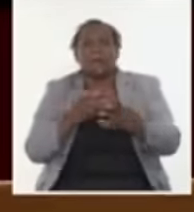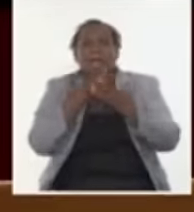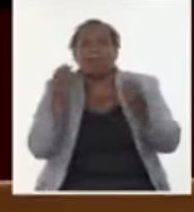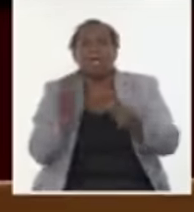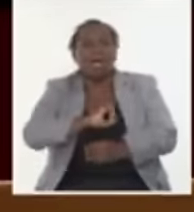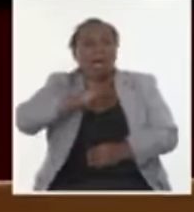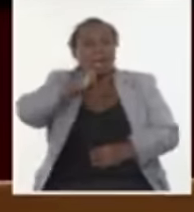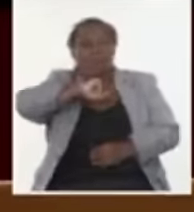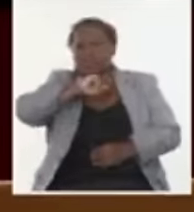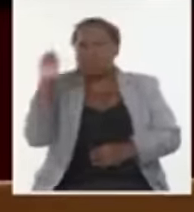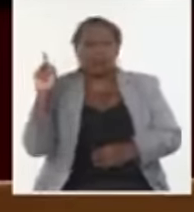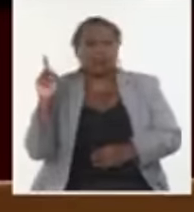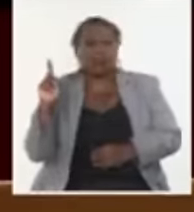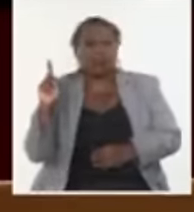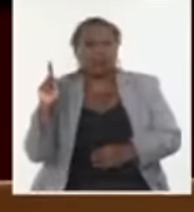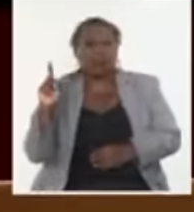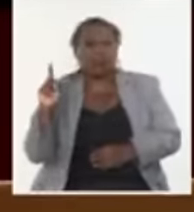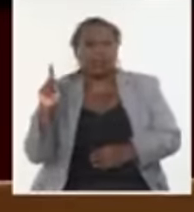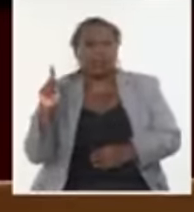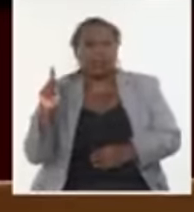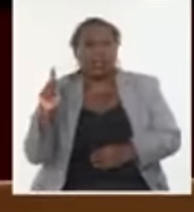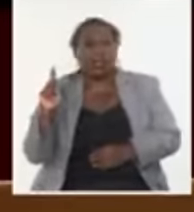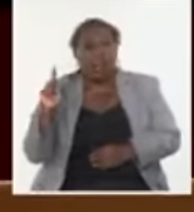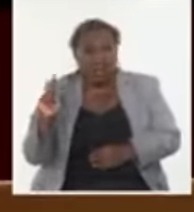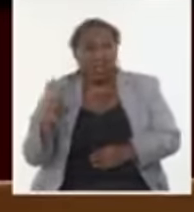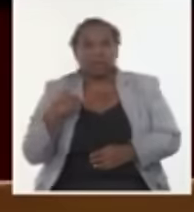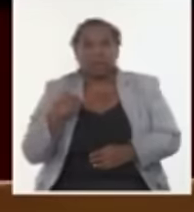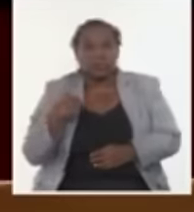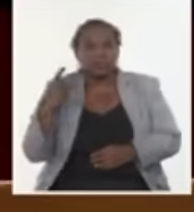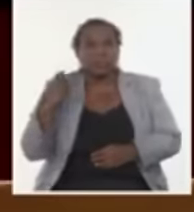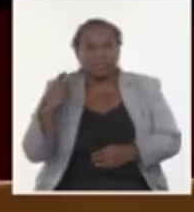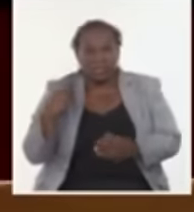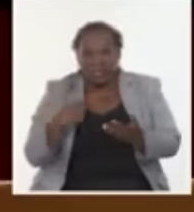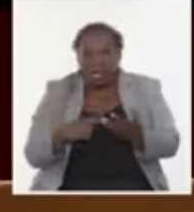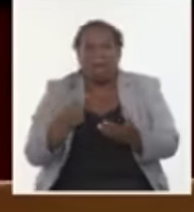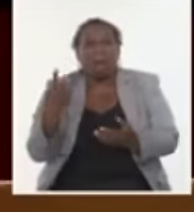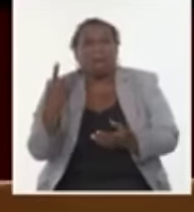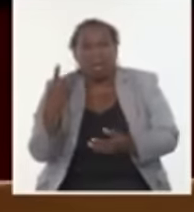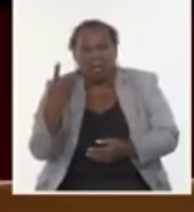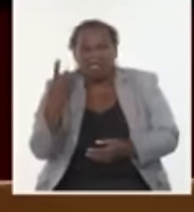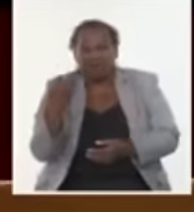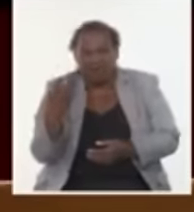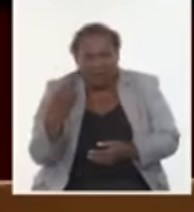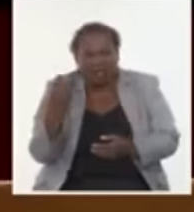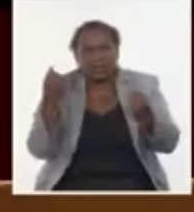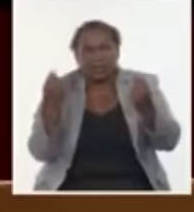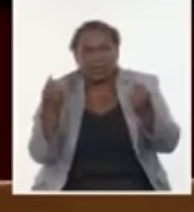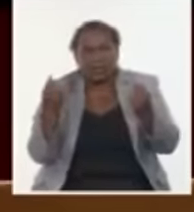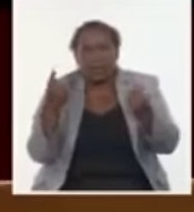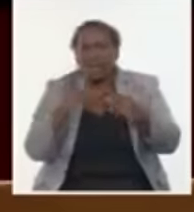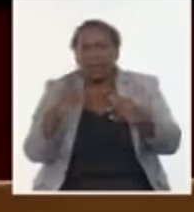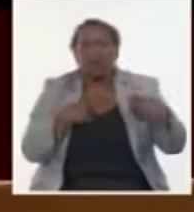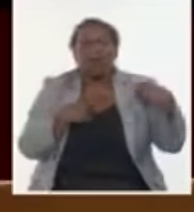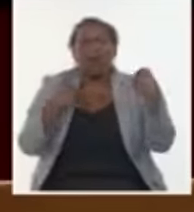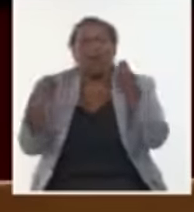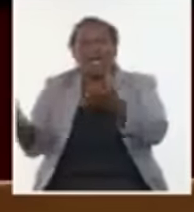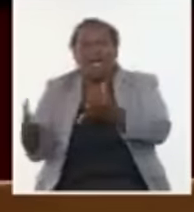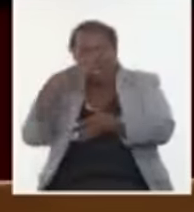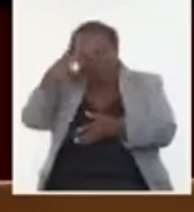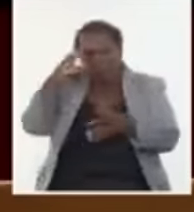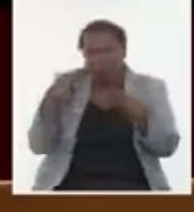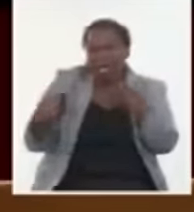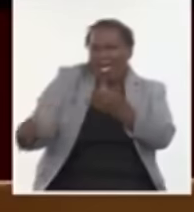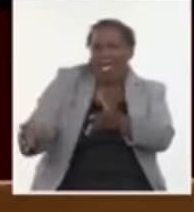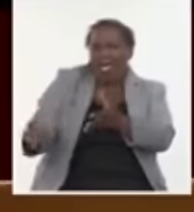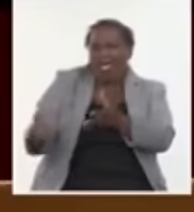principio. ¿Quiere decir eso? Estamos necesitados, nos hace falta dinero, pero no vamos a regalar el país. No vamos a